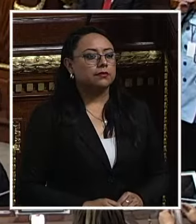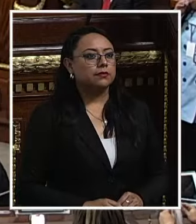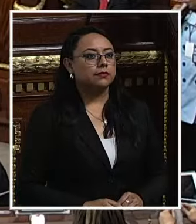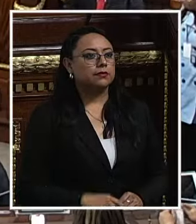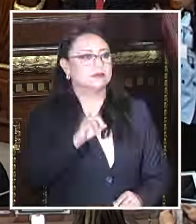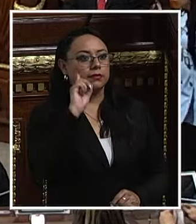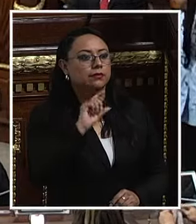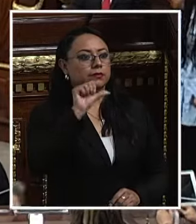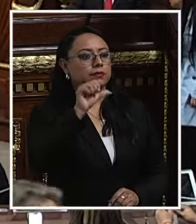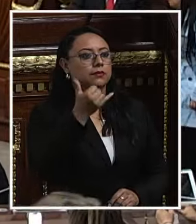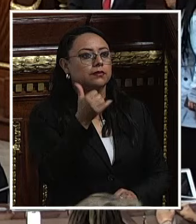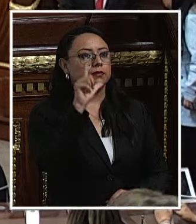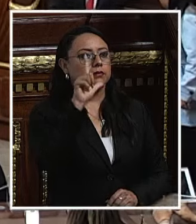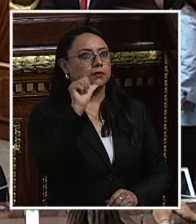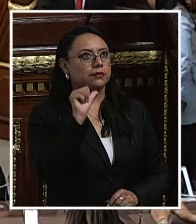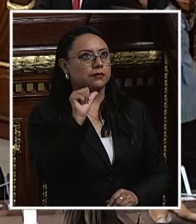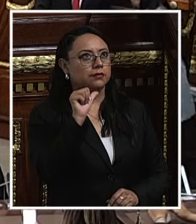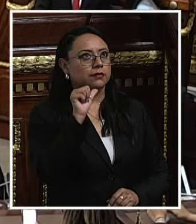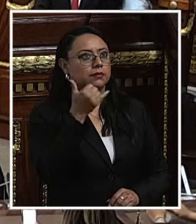Ayala Zúñiga Yuriri.